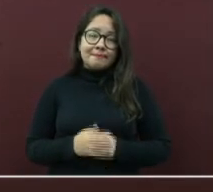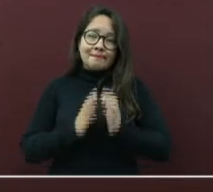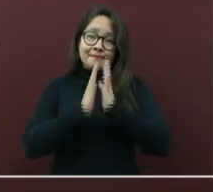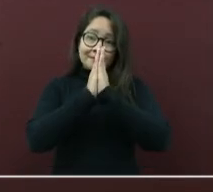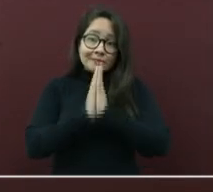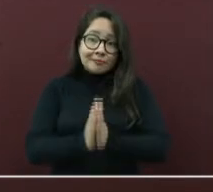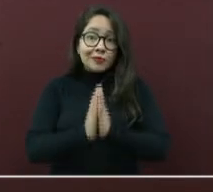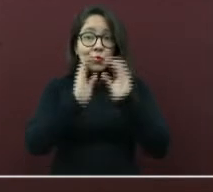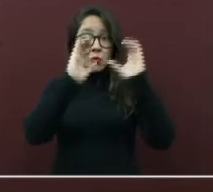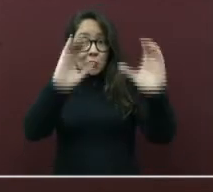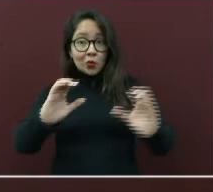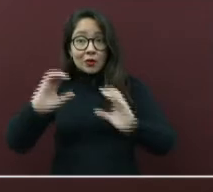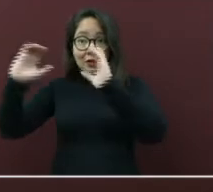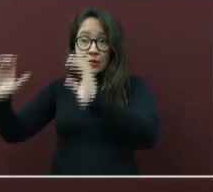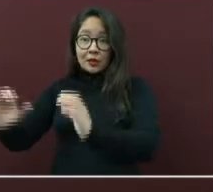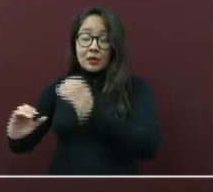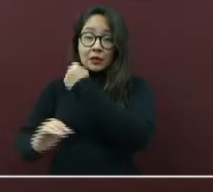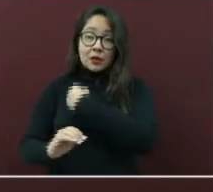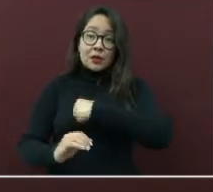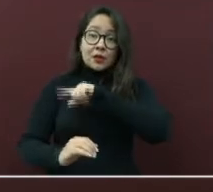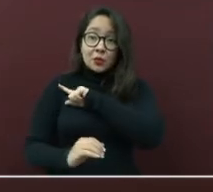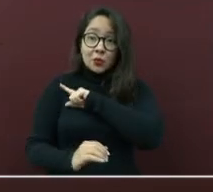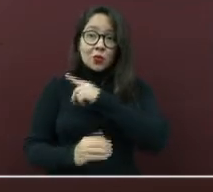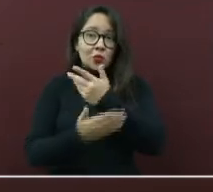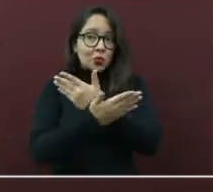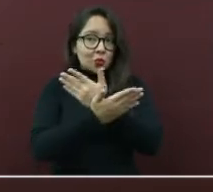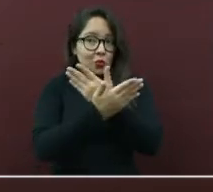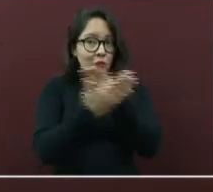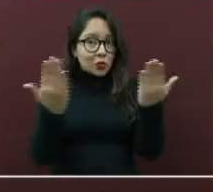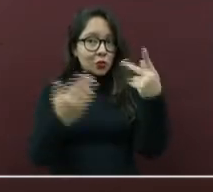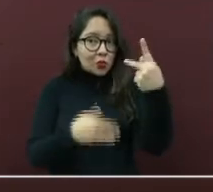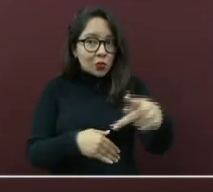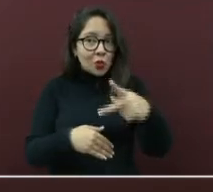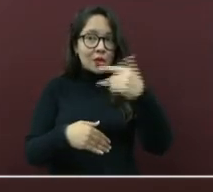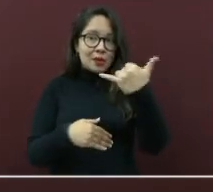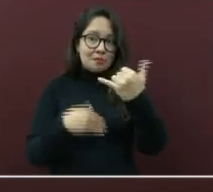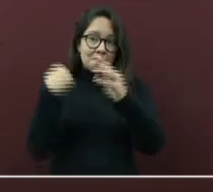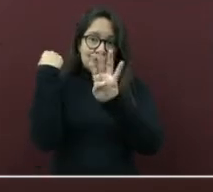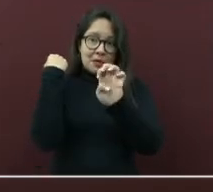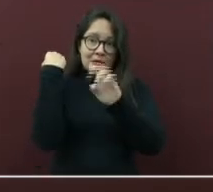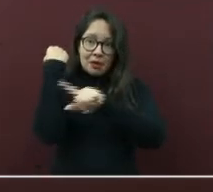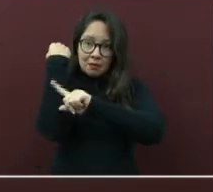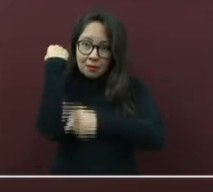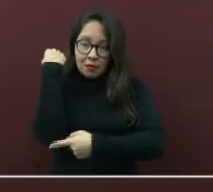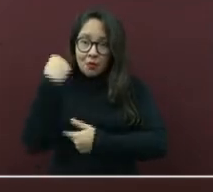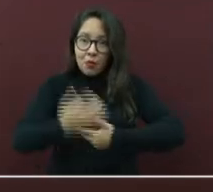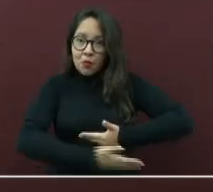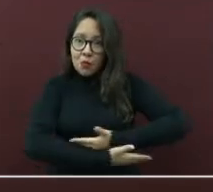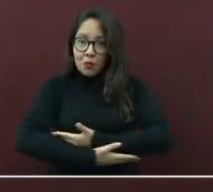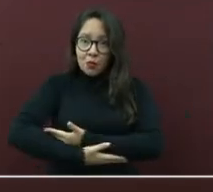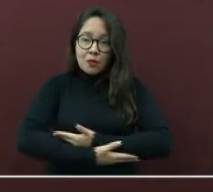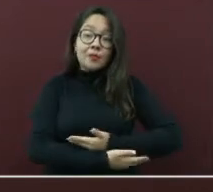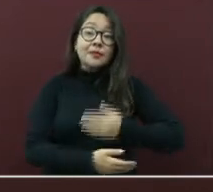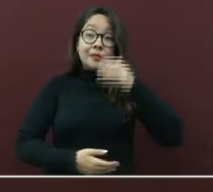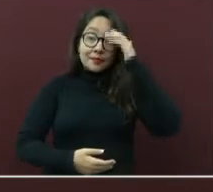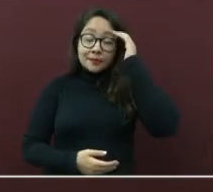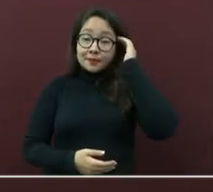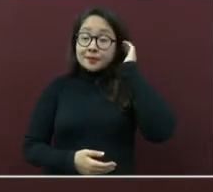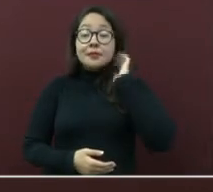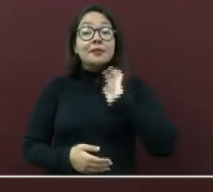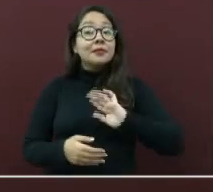de la salud de ustedes y de sus bebés y en el caso de las mujeres